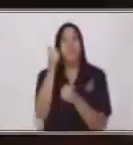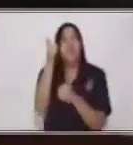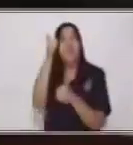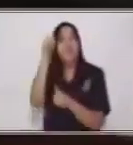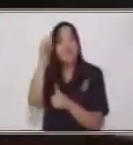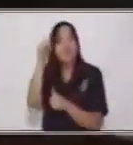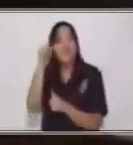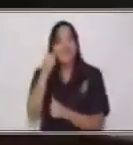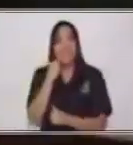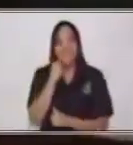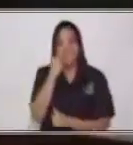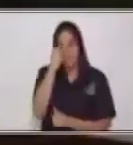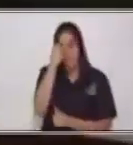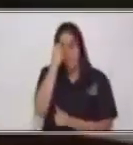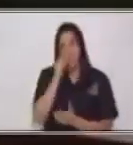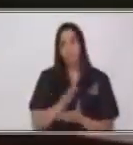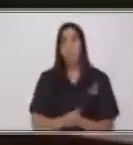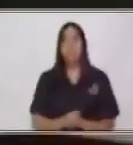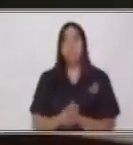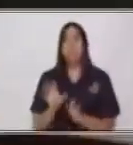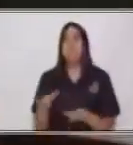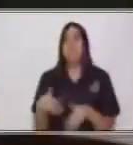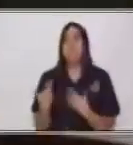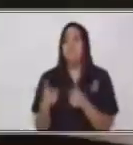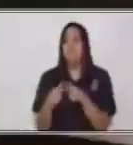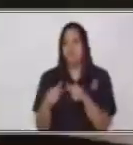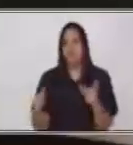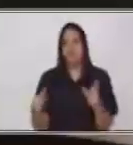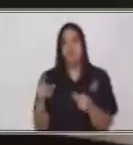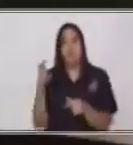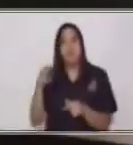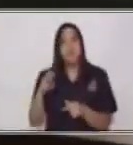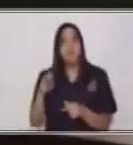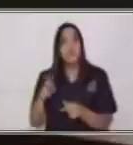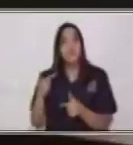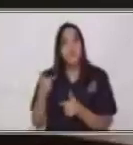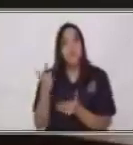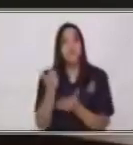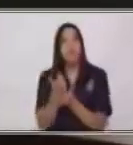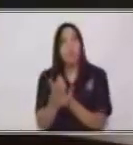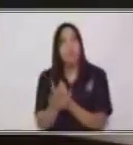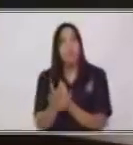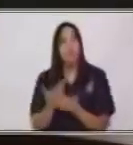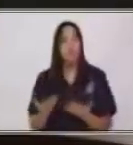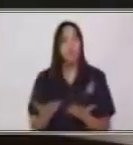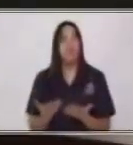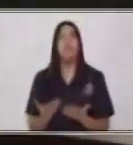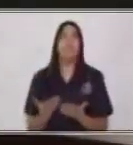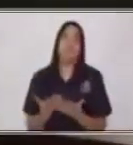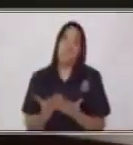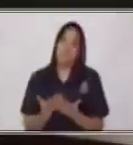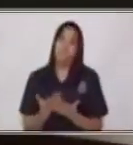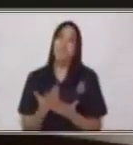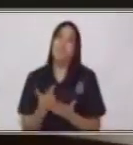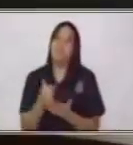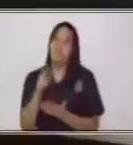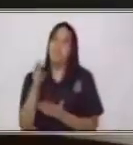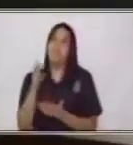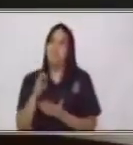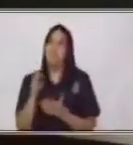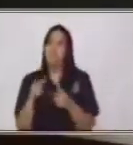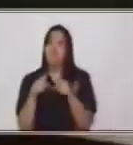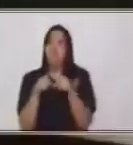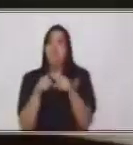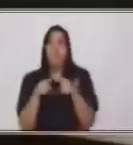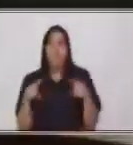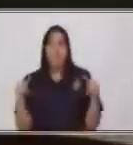con 15 centavos. ¿Qué billete necesitamos para poder pagar? Muy bien, necesitaríamos un billete